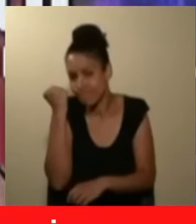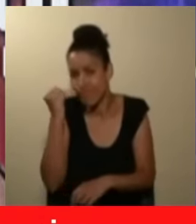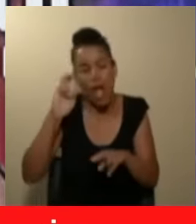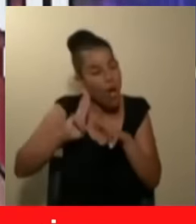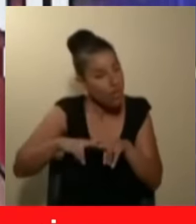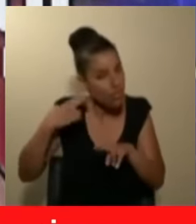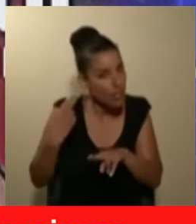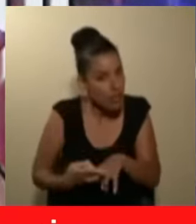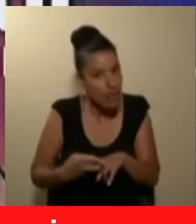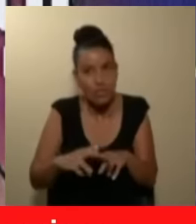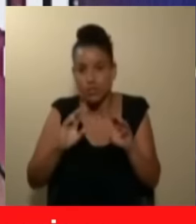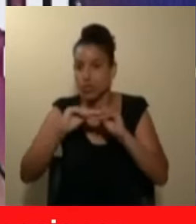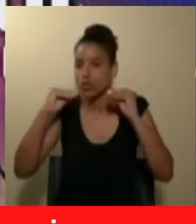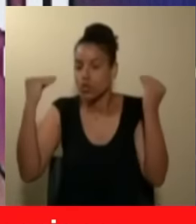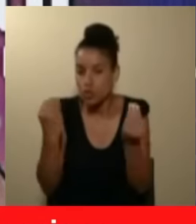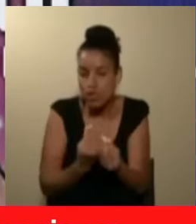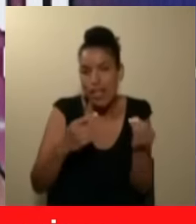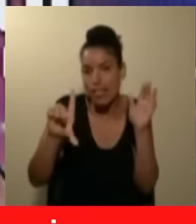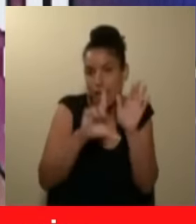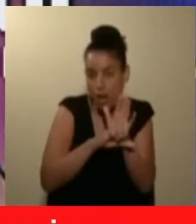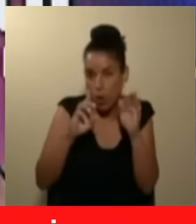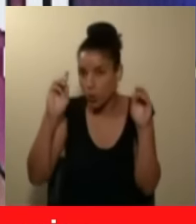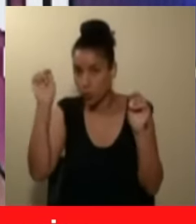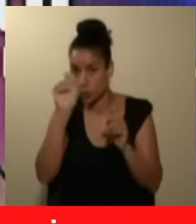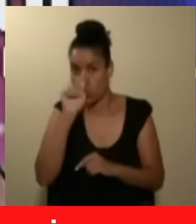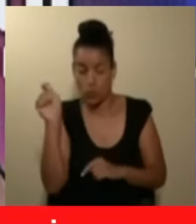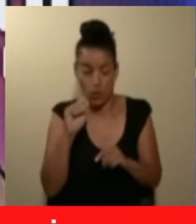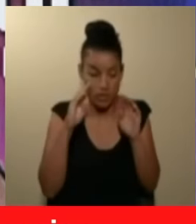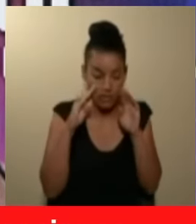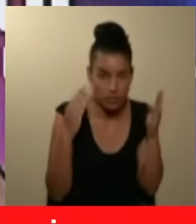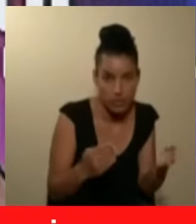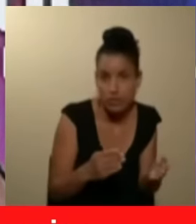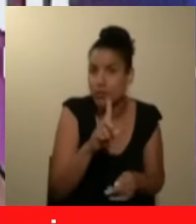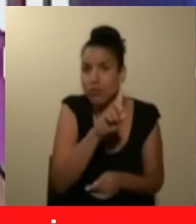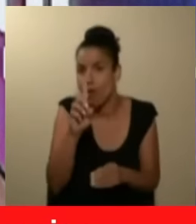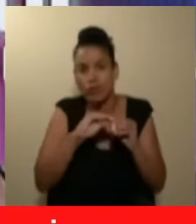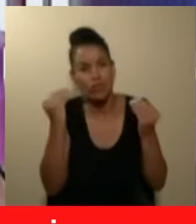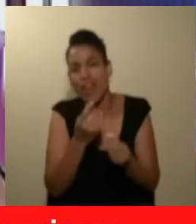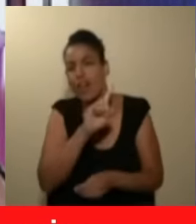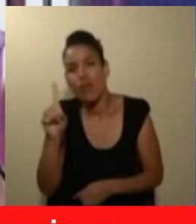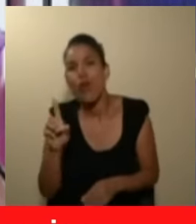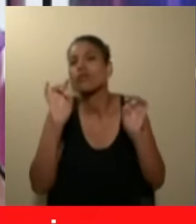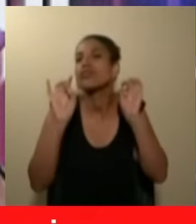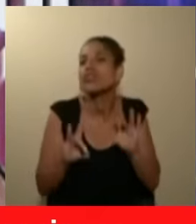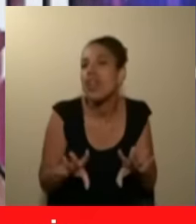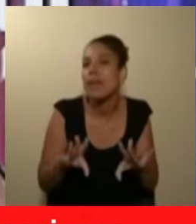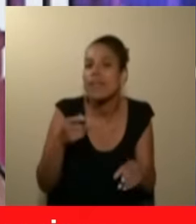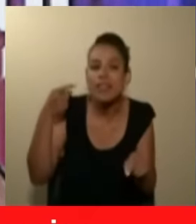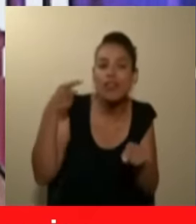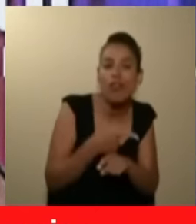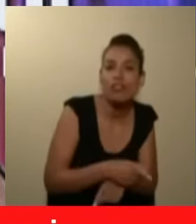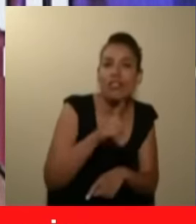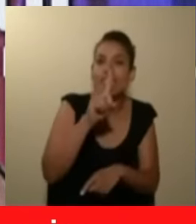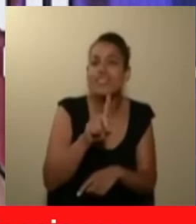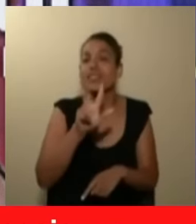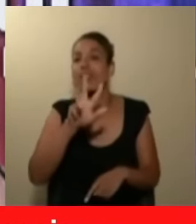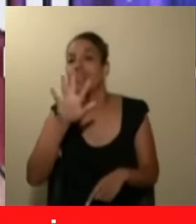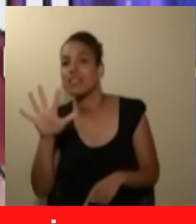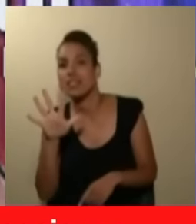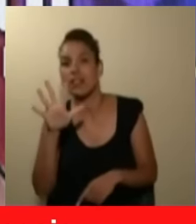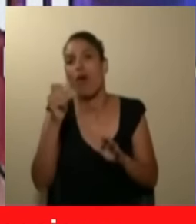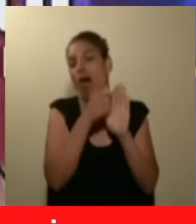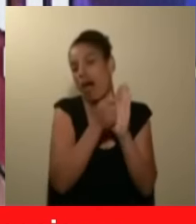los 135 artículos que consideramos más negativos, que no solucionan problemas, que perjudican